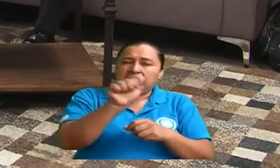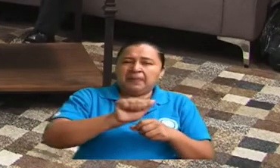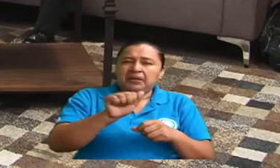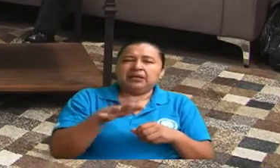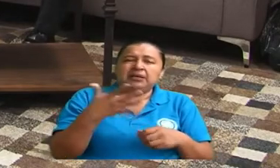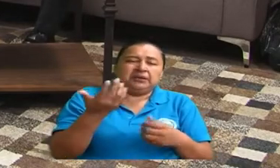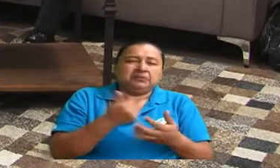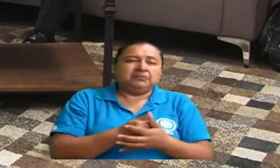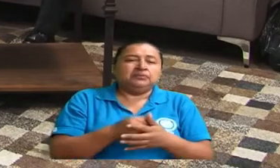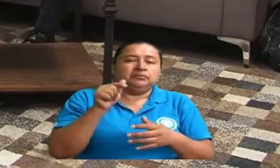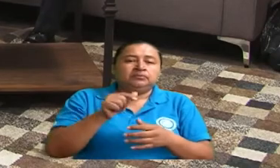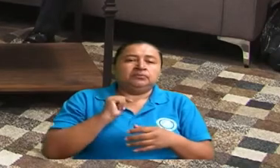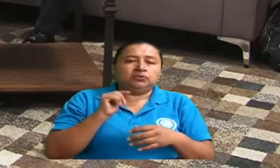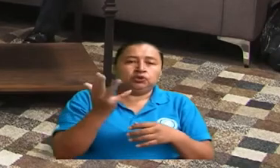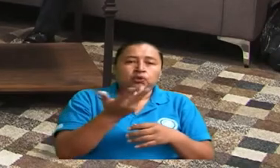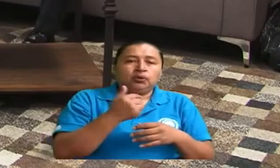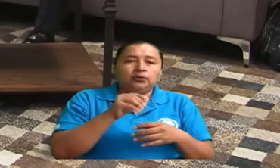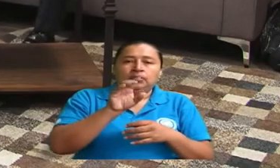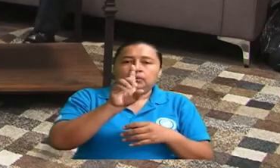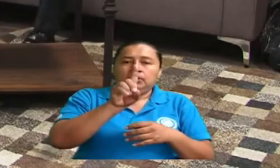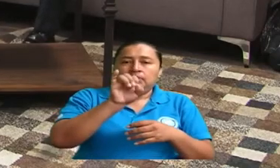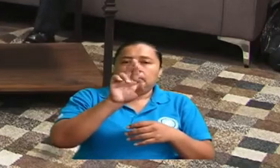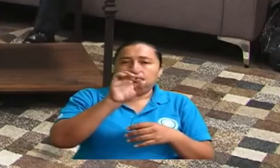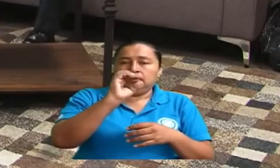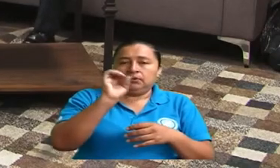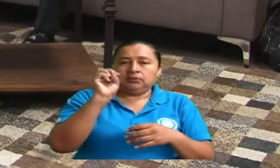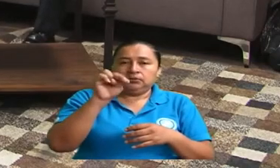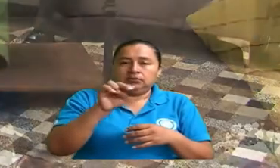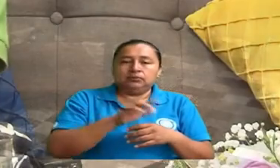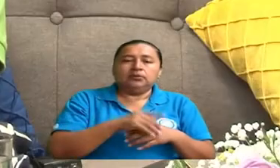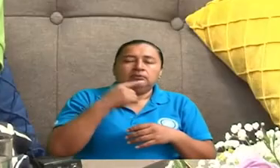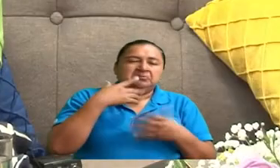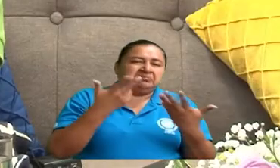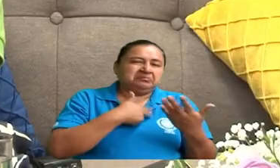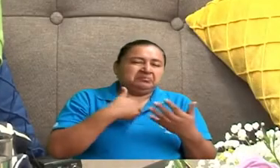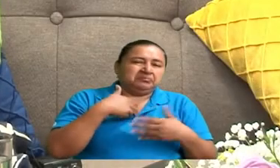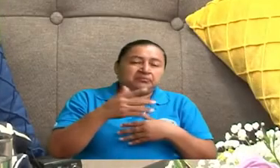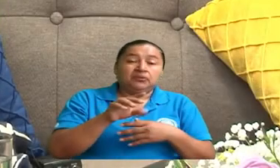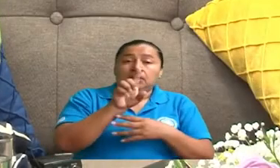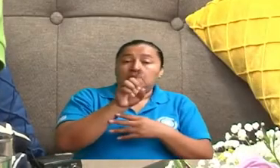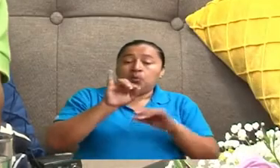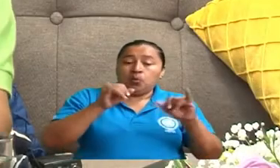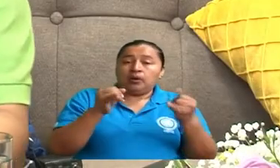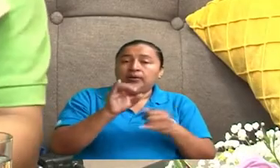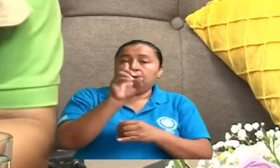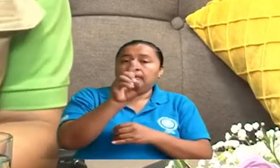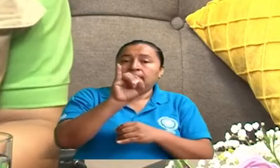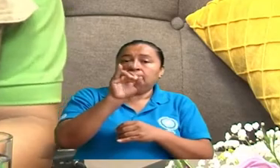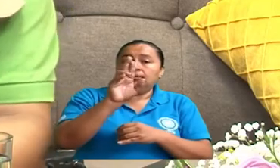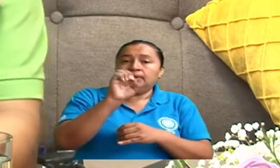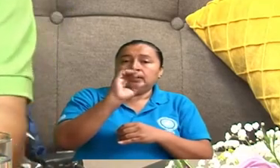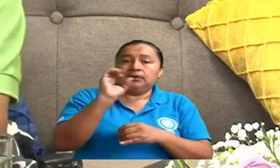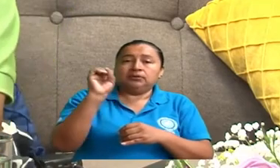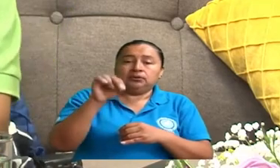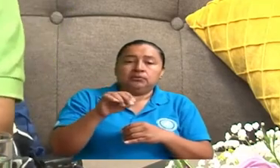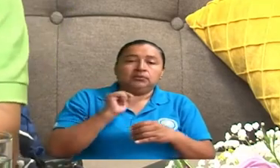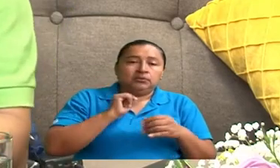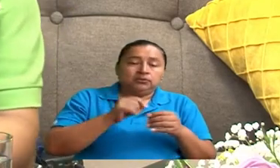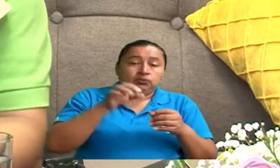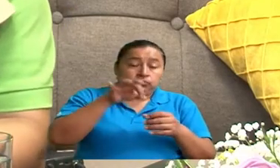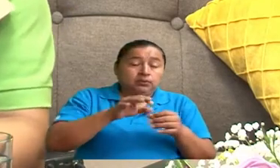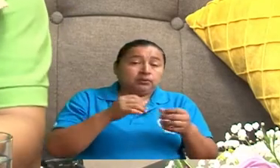por ejemplo, todo esto es dirección. Es para darnos una idea más o menos de todos los productos que están. Estos son los juegos que trae la dirección, la